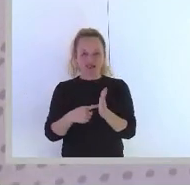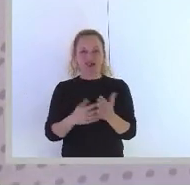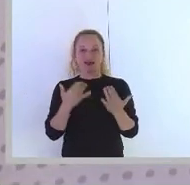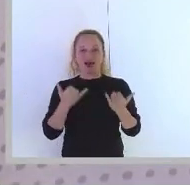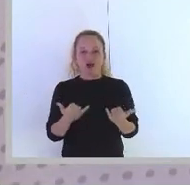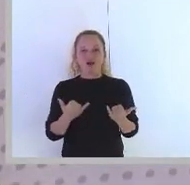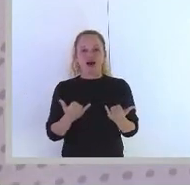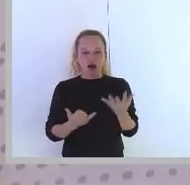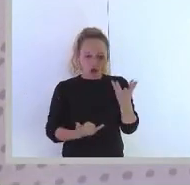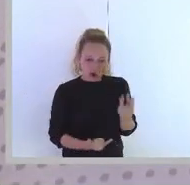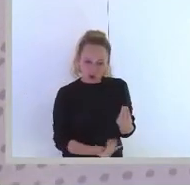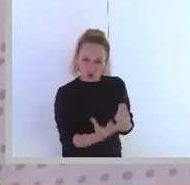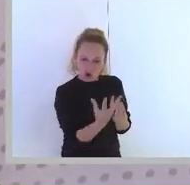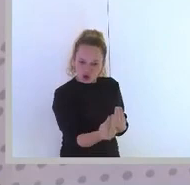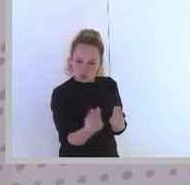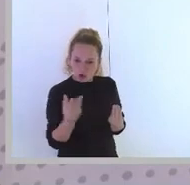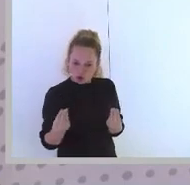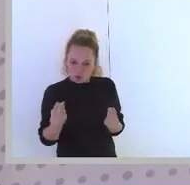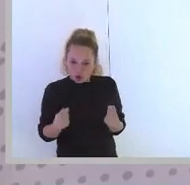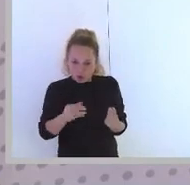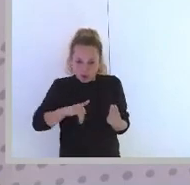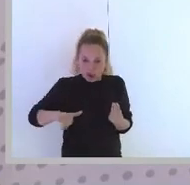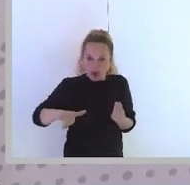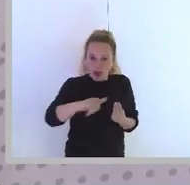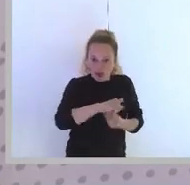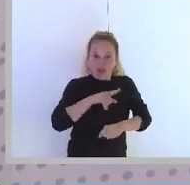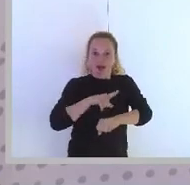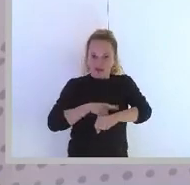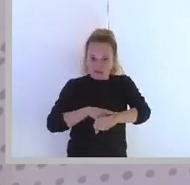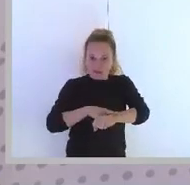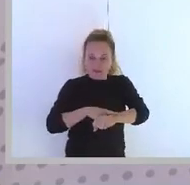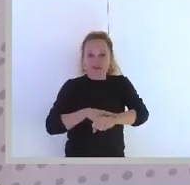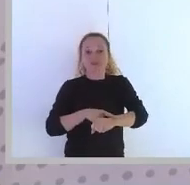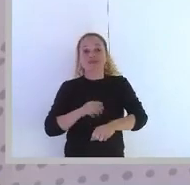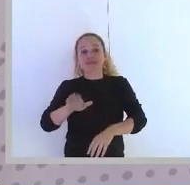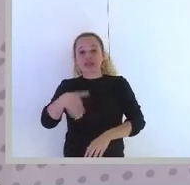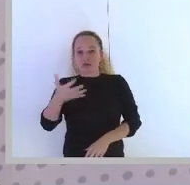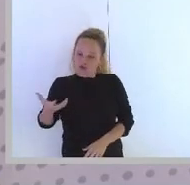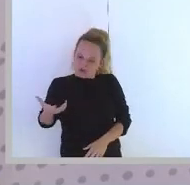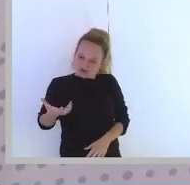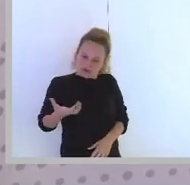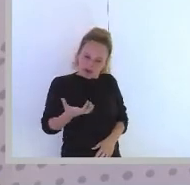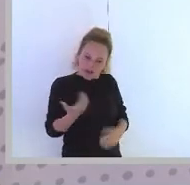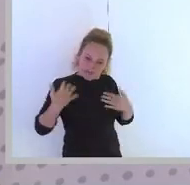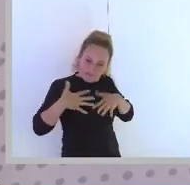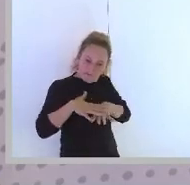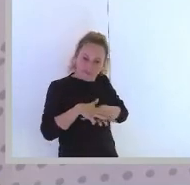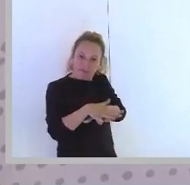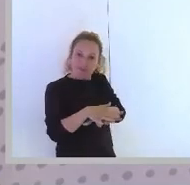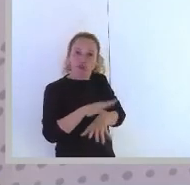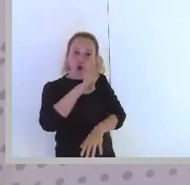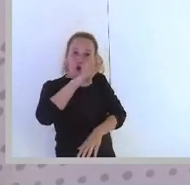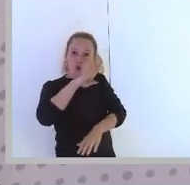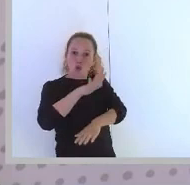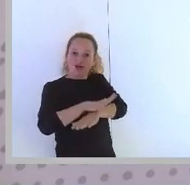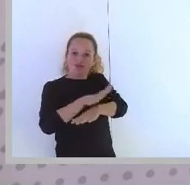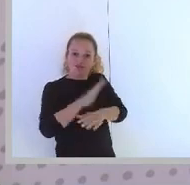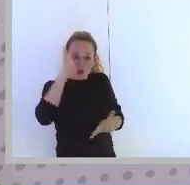los paneles simultáneos y venimos a las 4 de la tarde a un